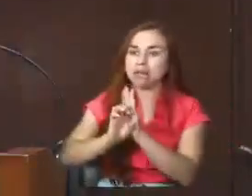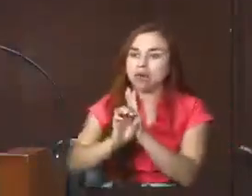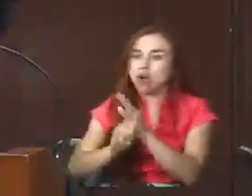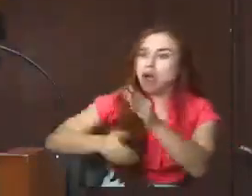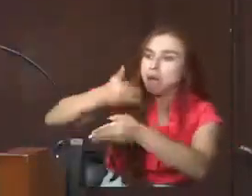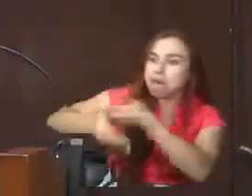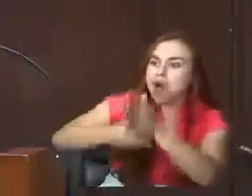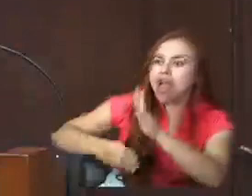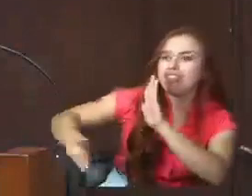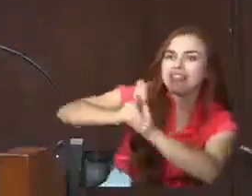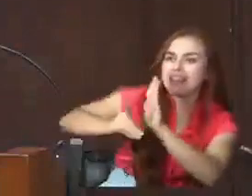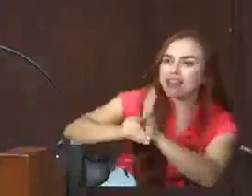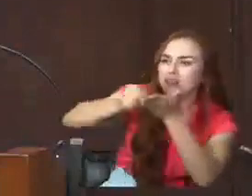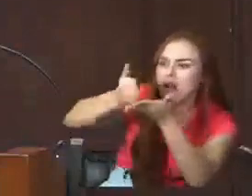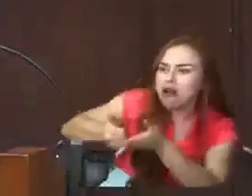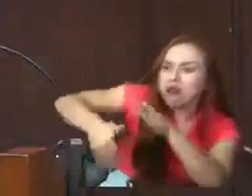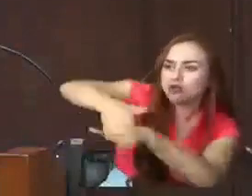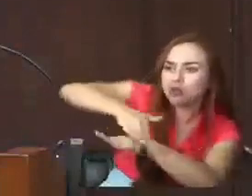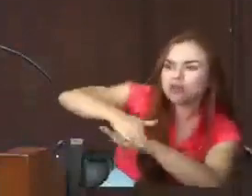Y aquí no hay eso.